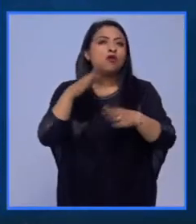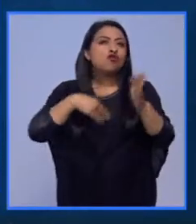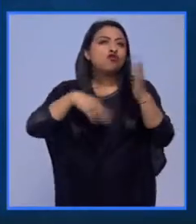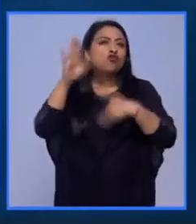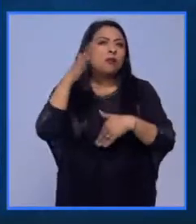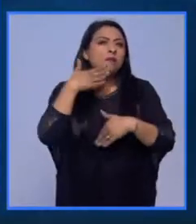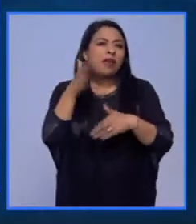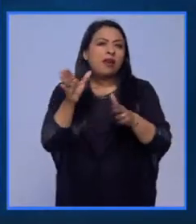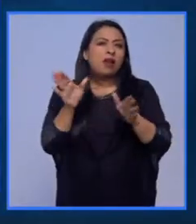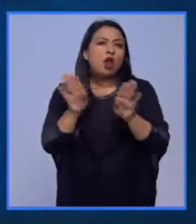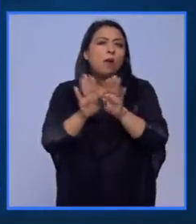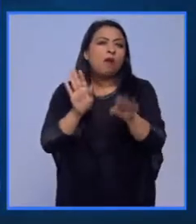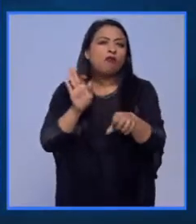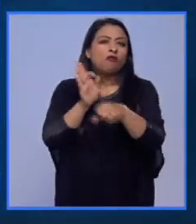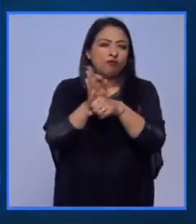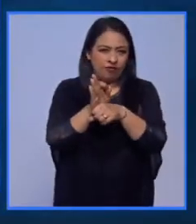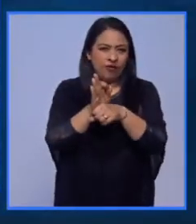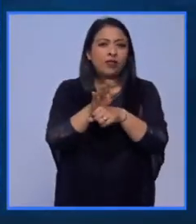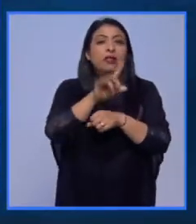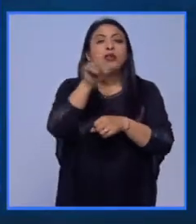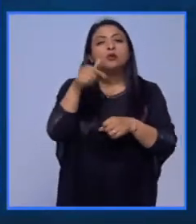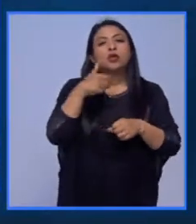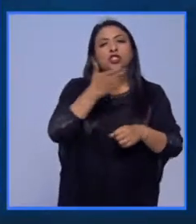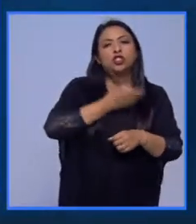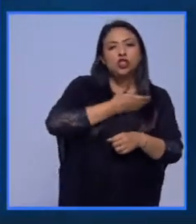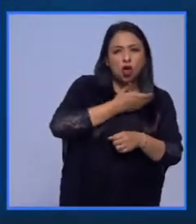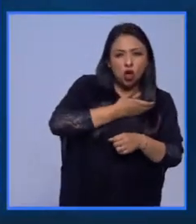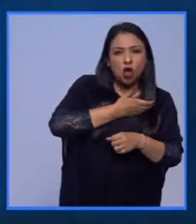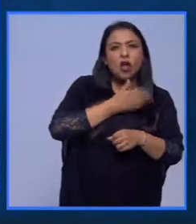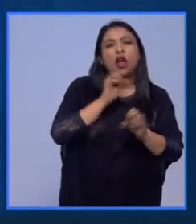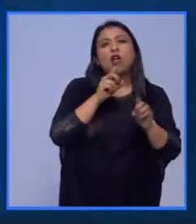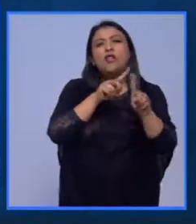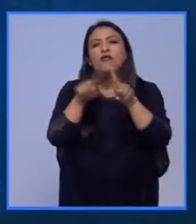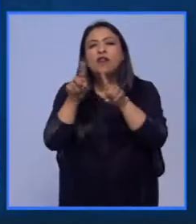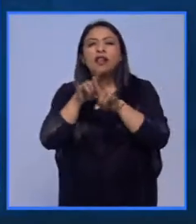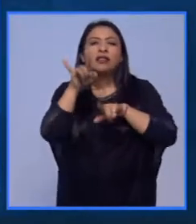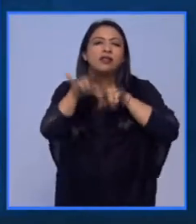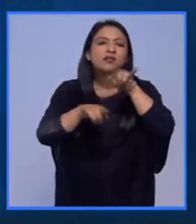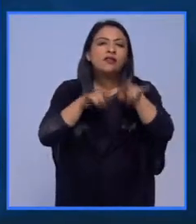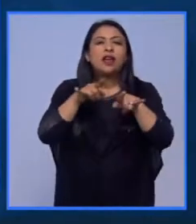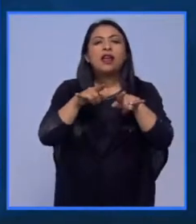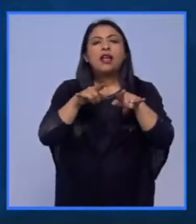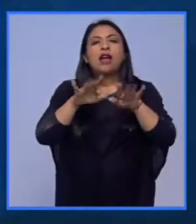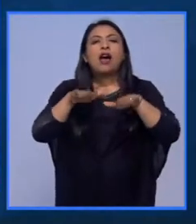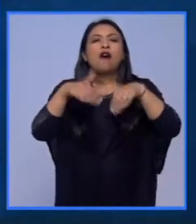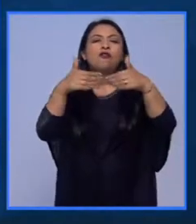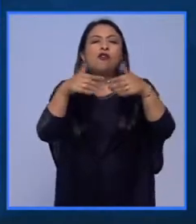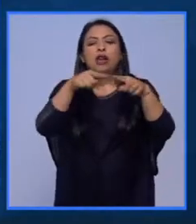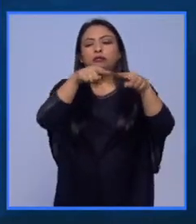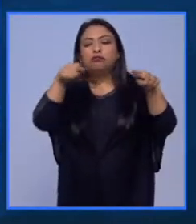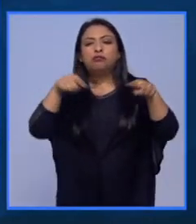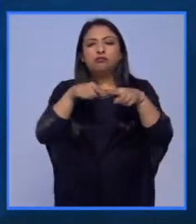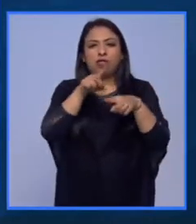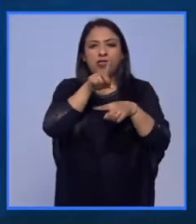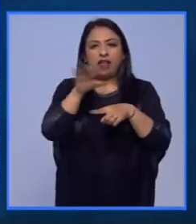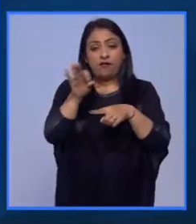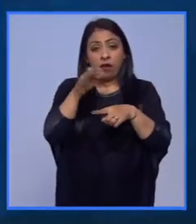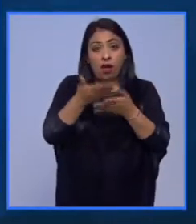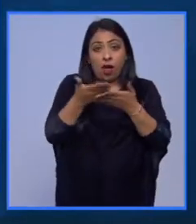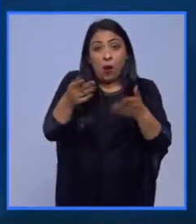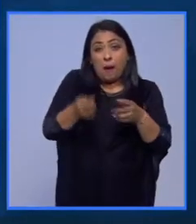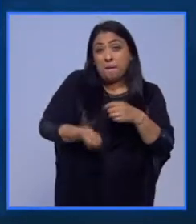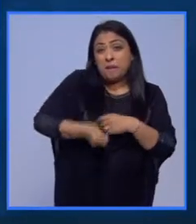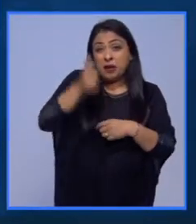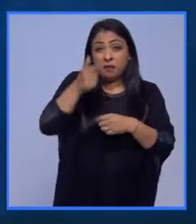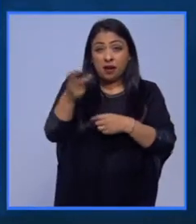tenido la brigada después de los trabajos del Zócalo y de algunas ferias en la periferia del DF. Pero esta era la primera vez que